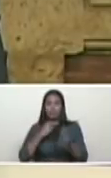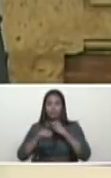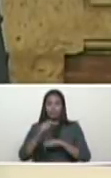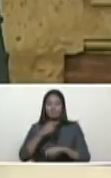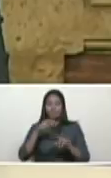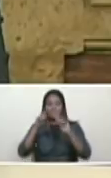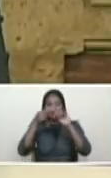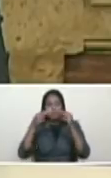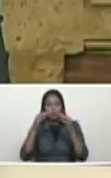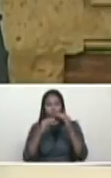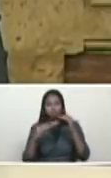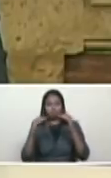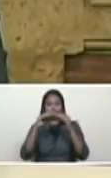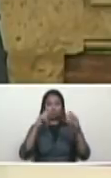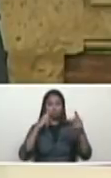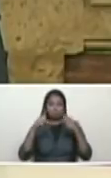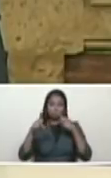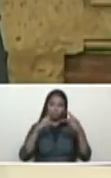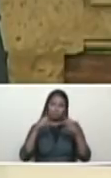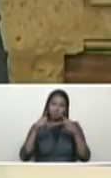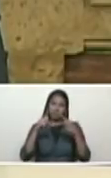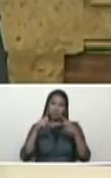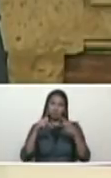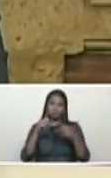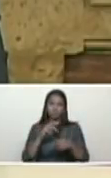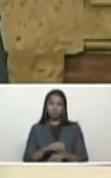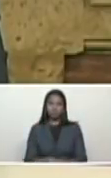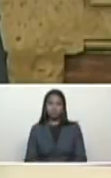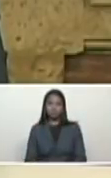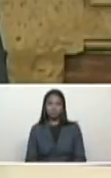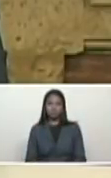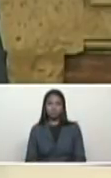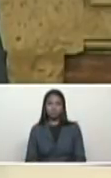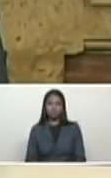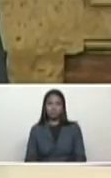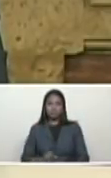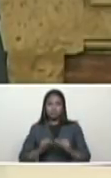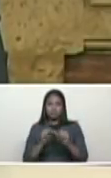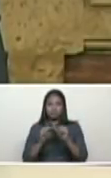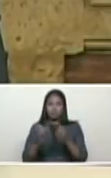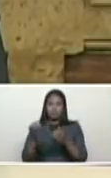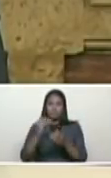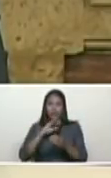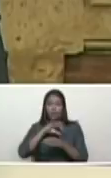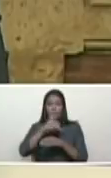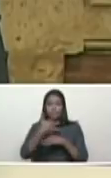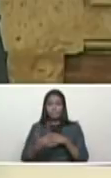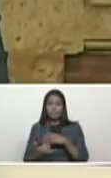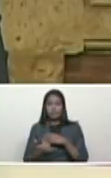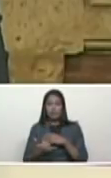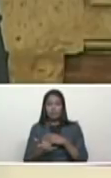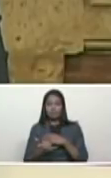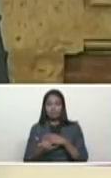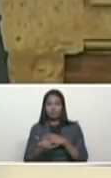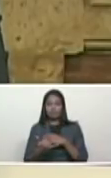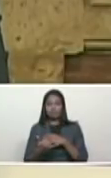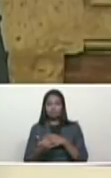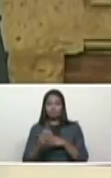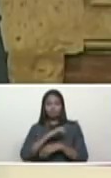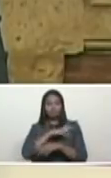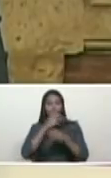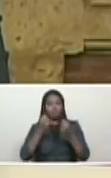de la paz la estabilidad política y para avanzar en un plan de fortalecimiento